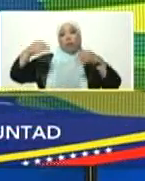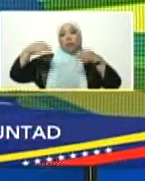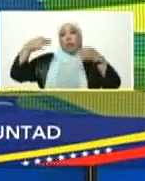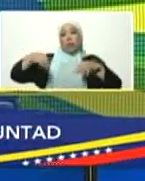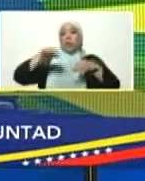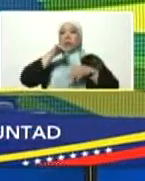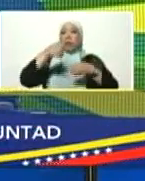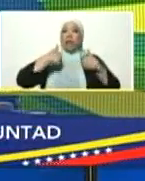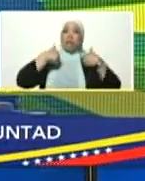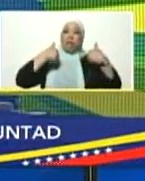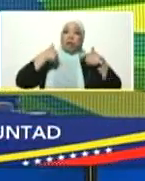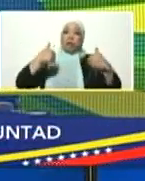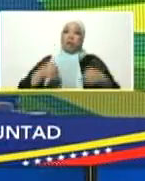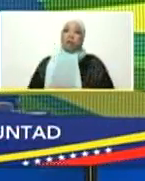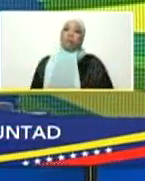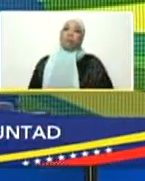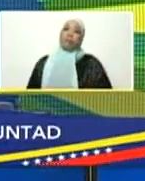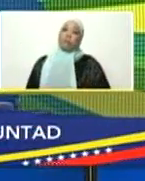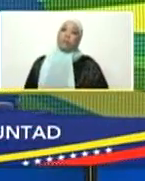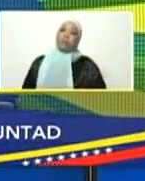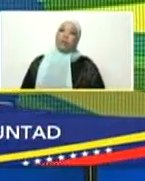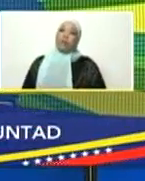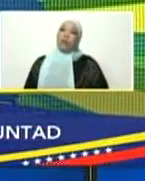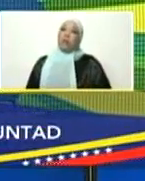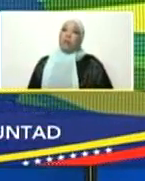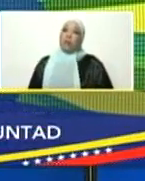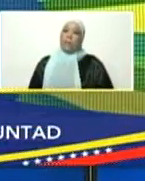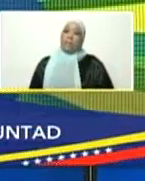sur. Una nueva agenda,